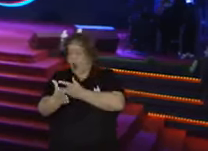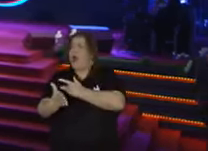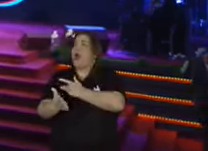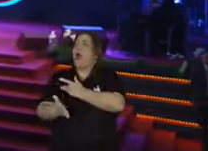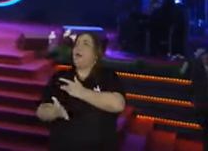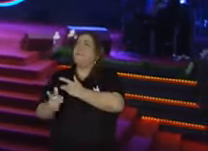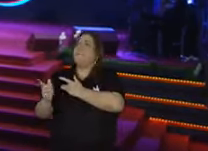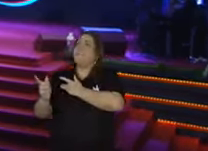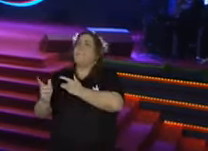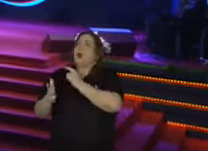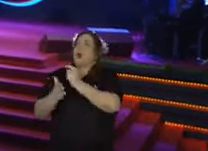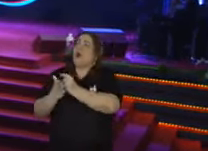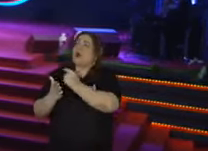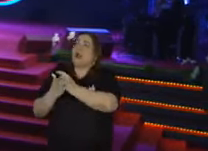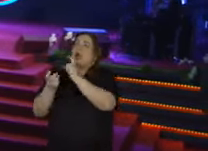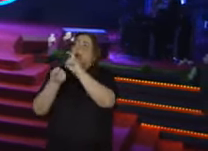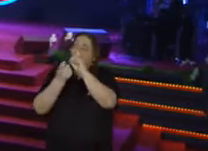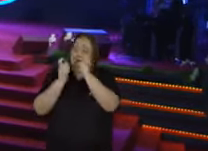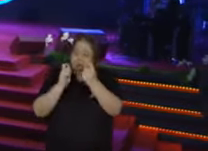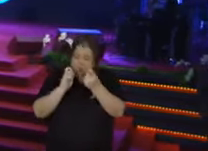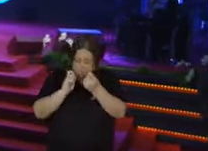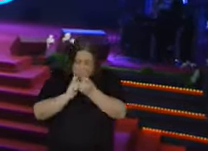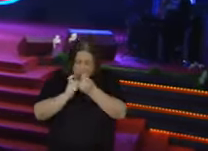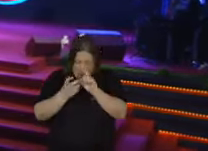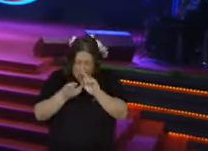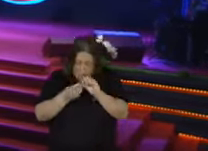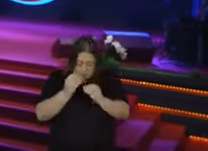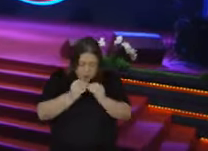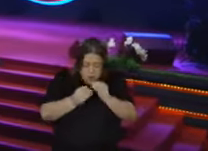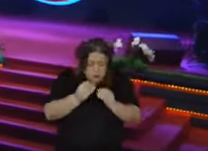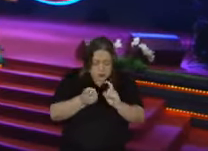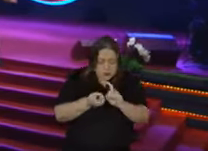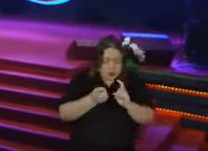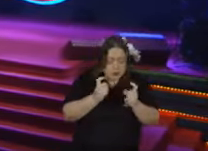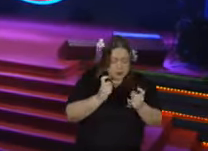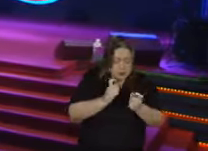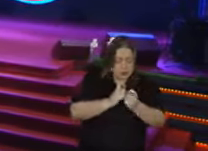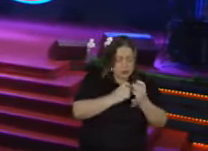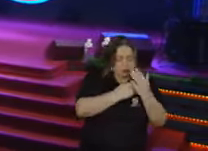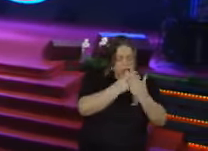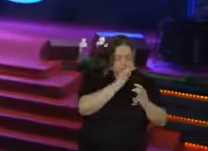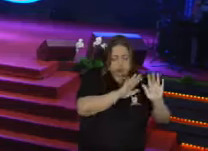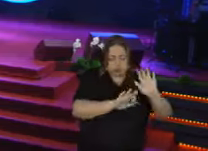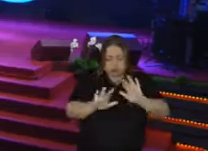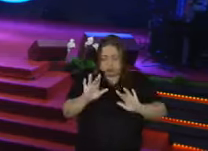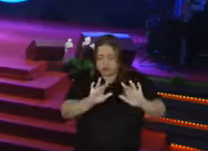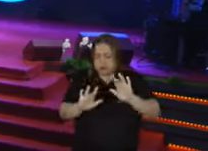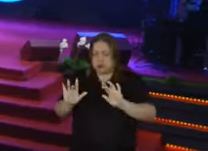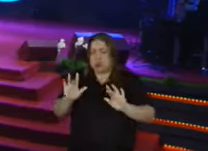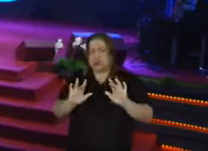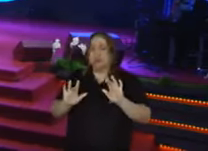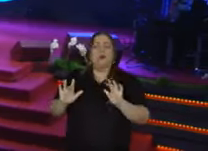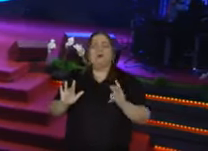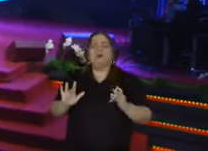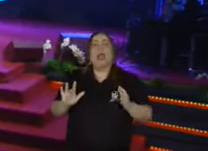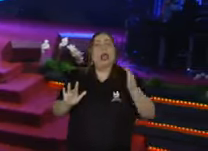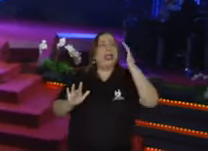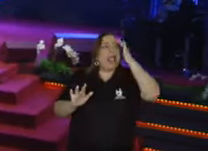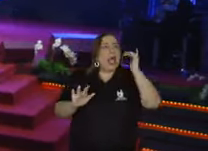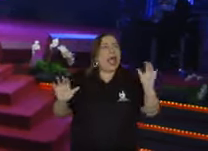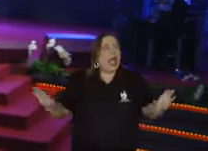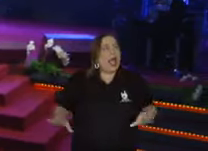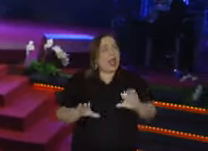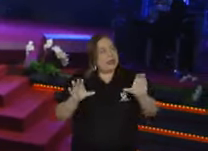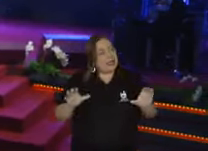transforma, instruye, corrige, consuela. Oh Señor, la que libera ministerios, la que sana heridas, la que nos reconcilia unos con